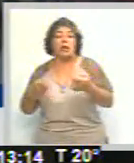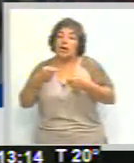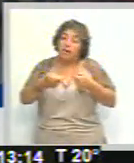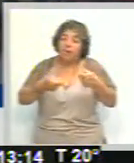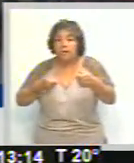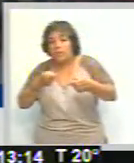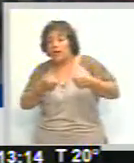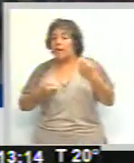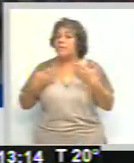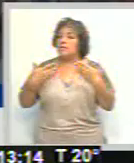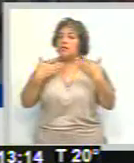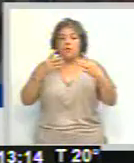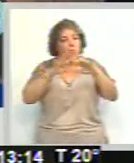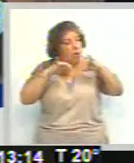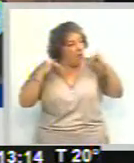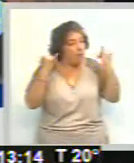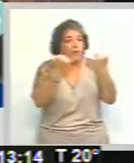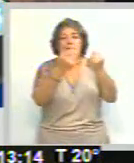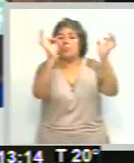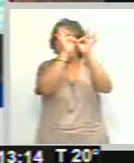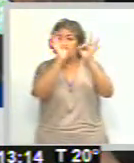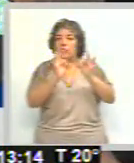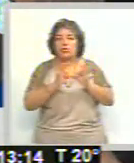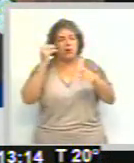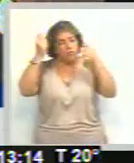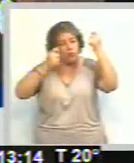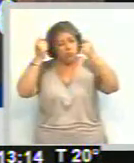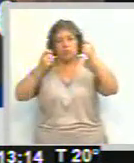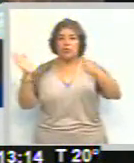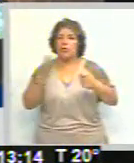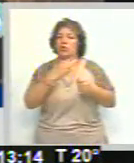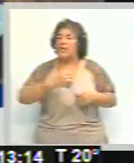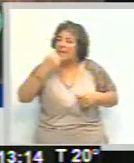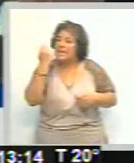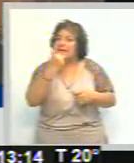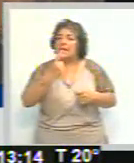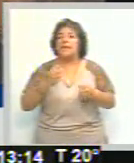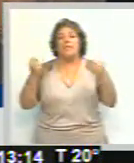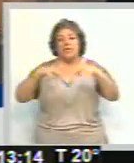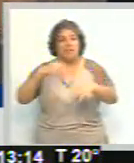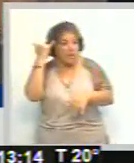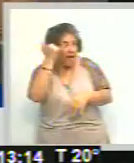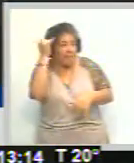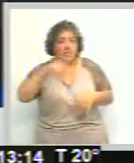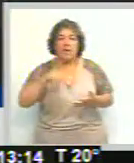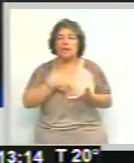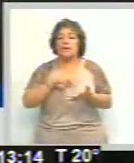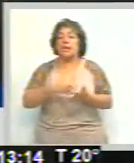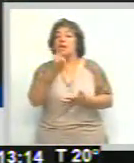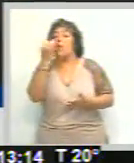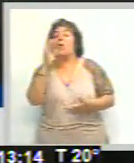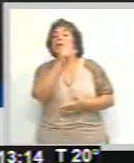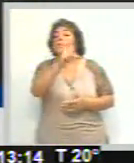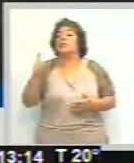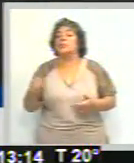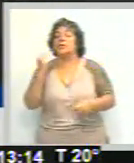pudo concretar este proyecto anhelado por todos y que pronto empezara su rodaje. ¿Cuántas personas van a trabajar en este